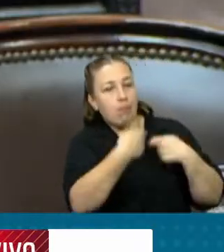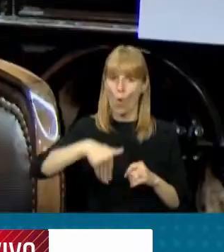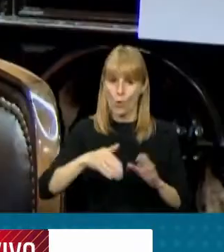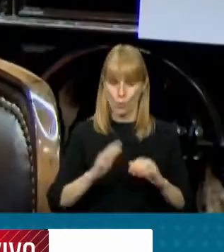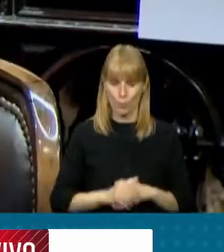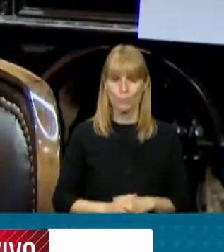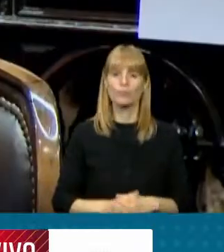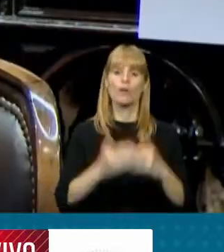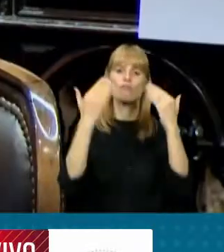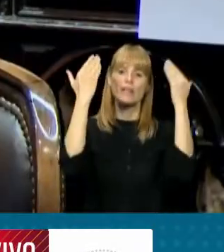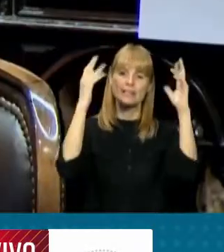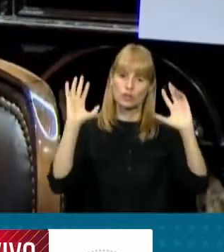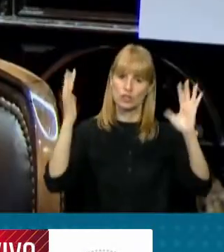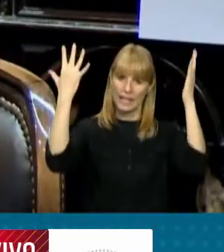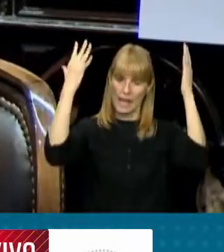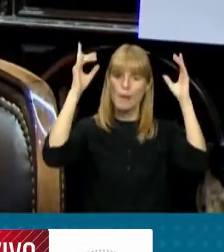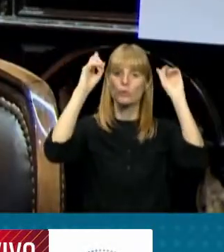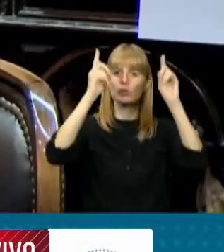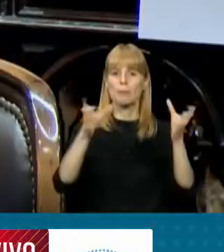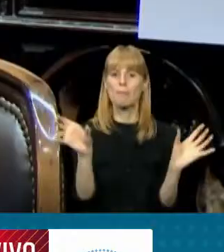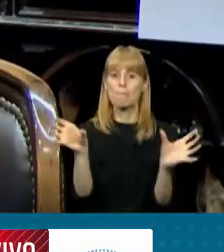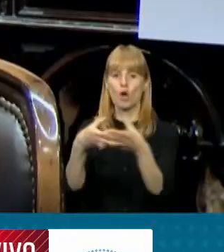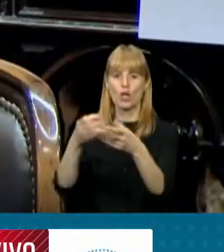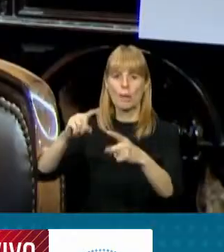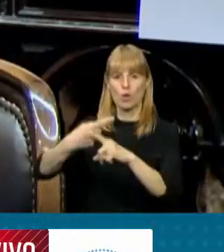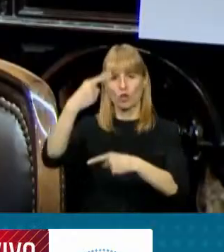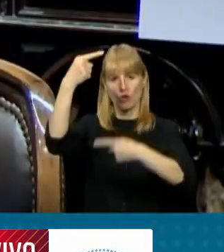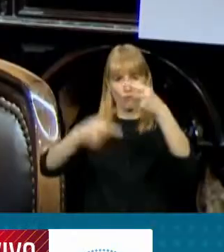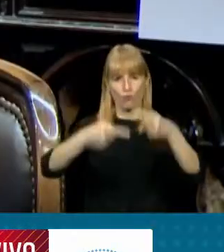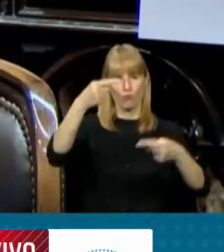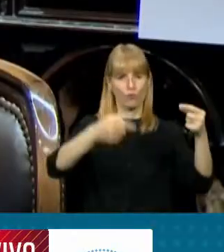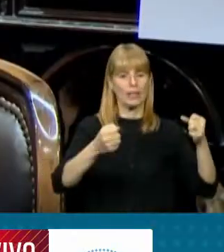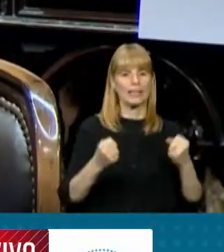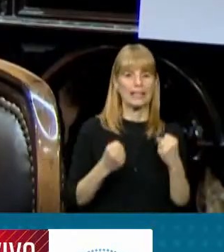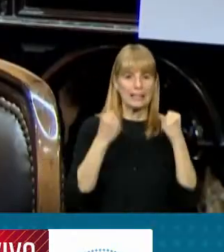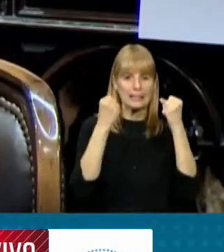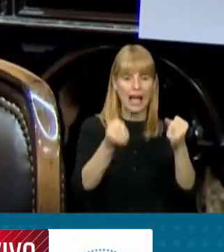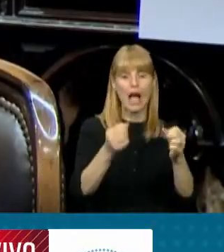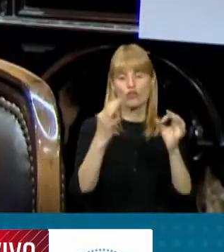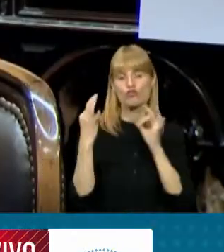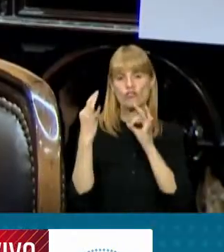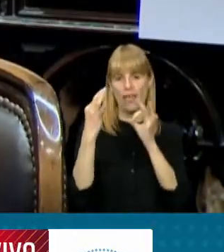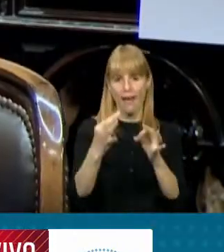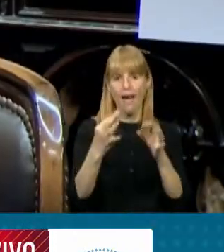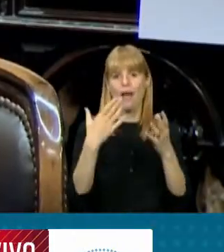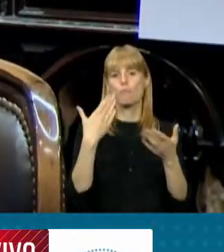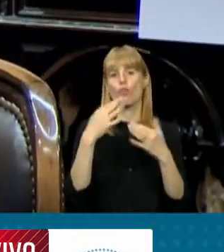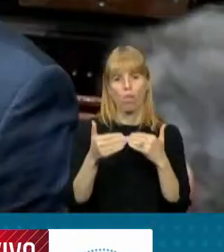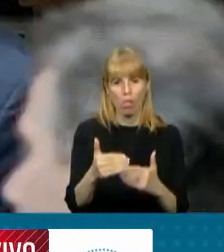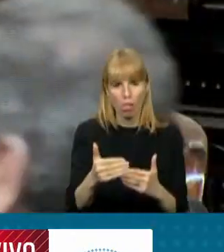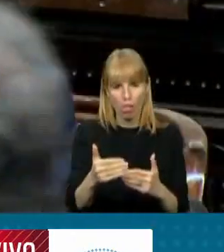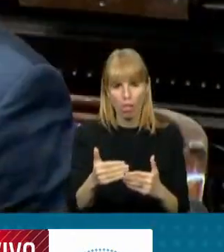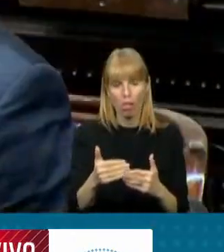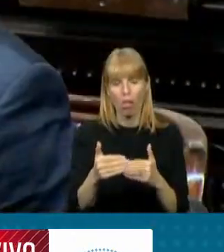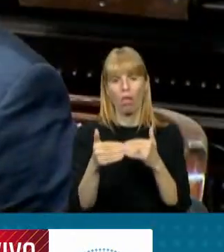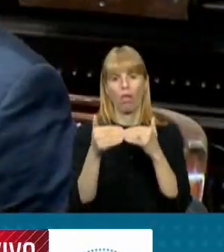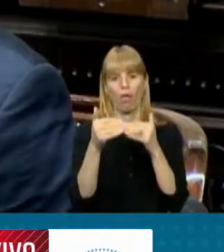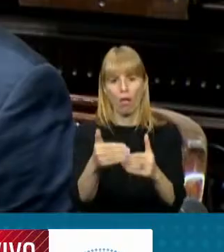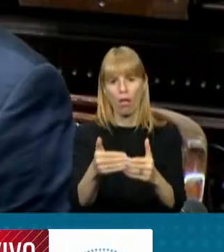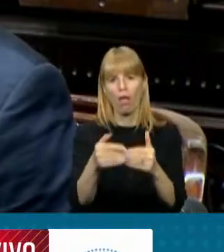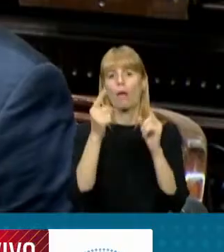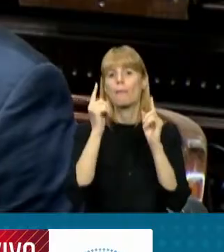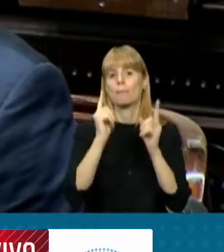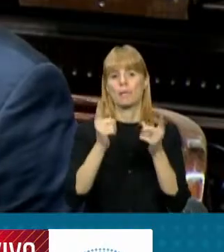estos aumentos del 7,2% a la mínima, más el incremento de unos 40.000 pesos más dentro de este